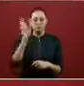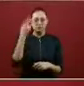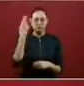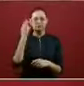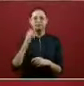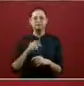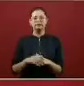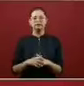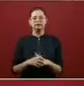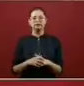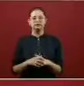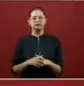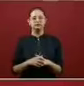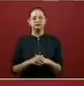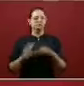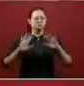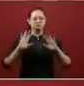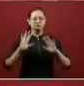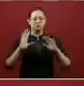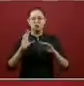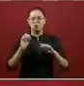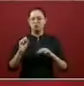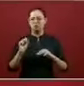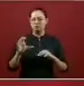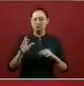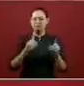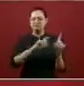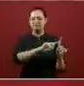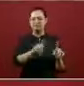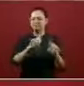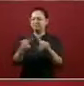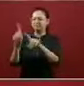universidad o de cualquier organización